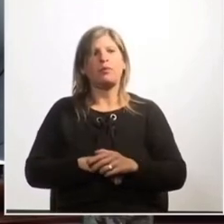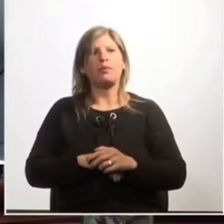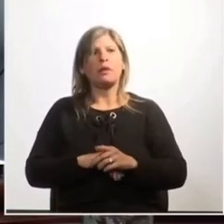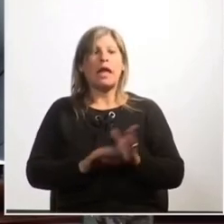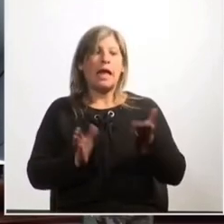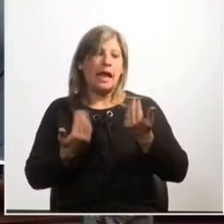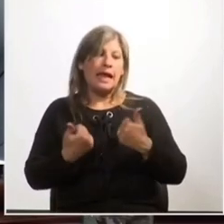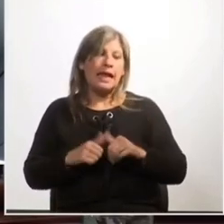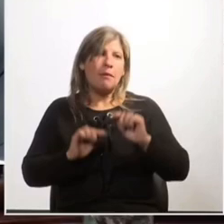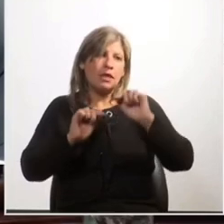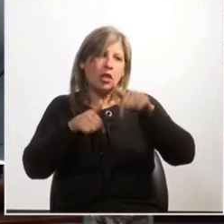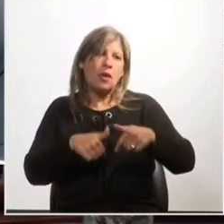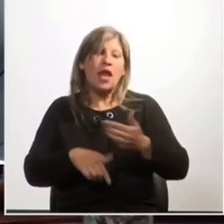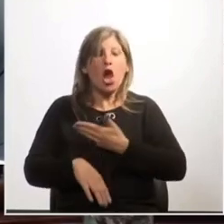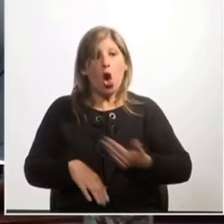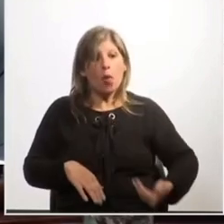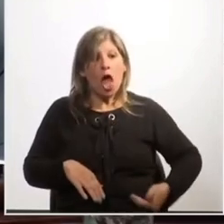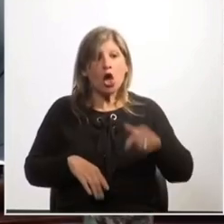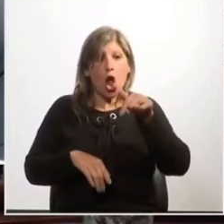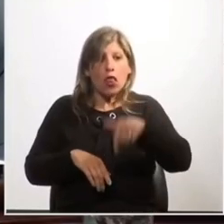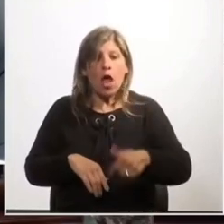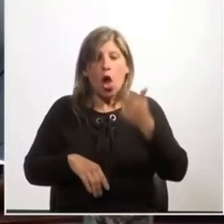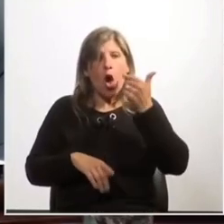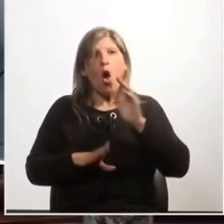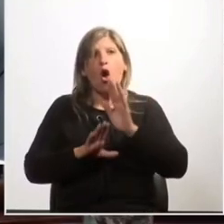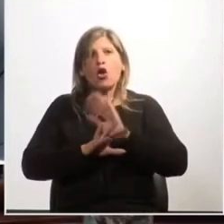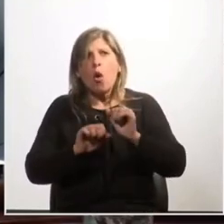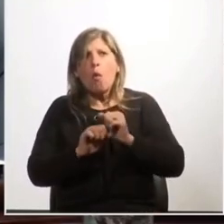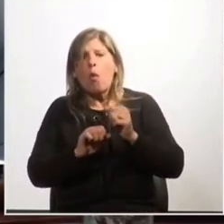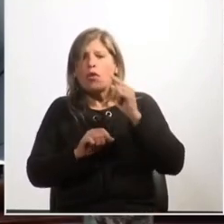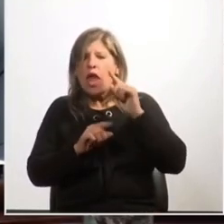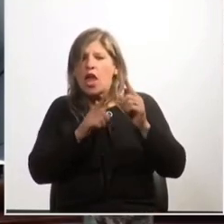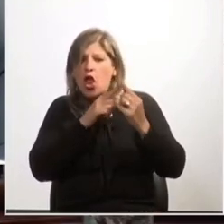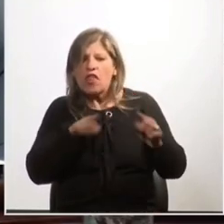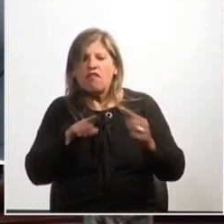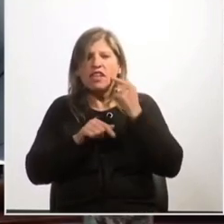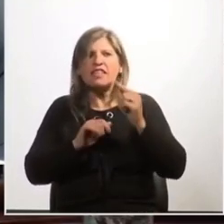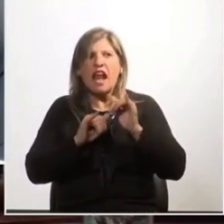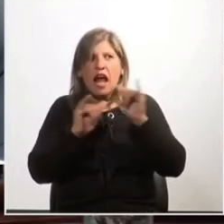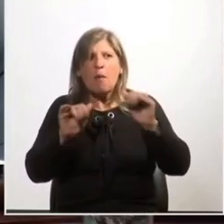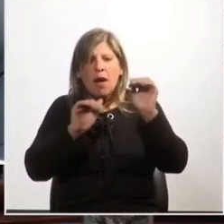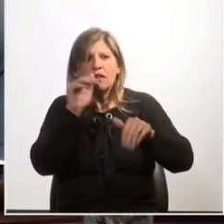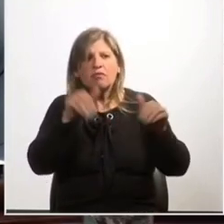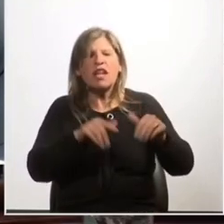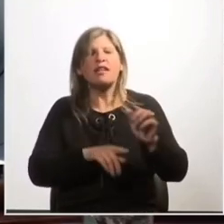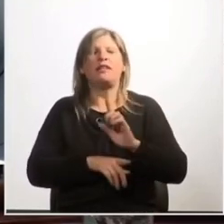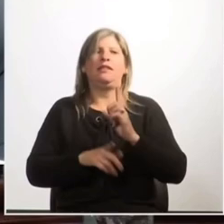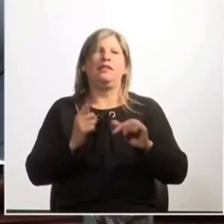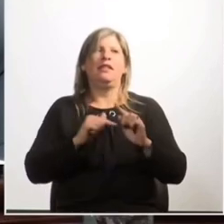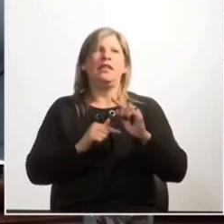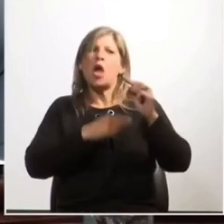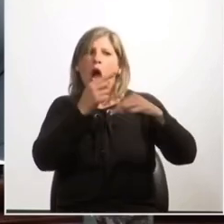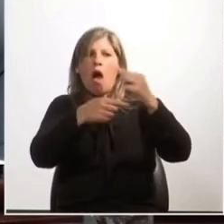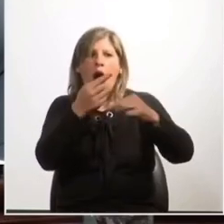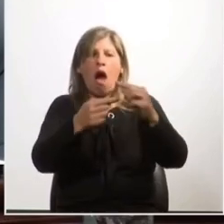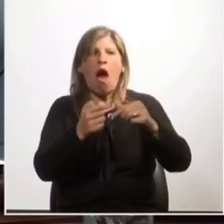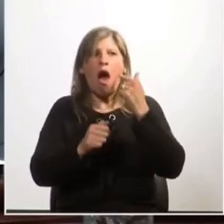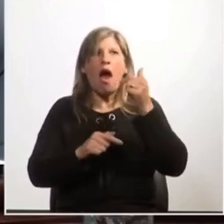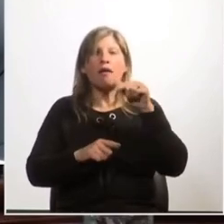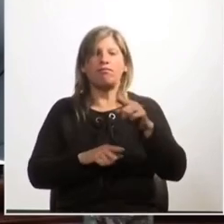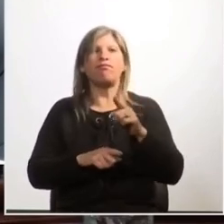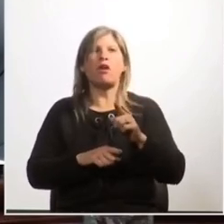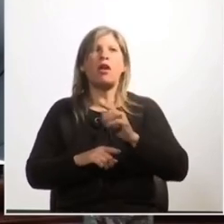Lamentablemente, quienes hoy gobiernan no supieron diferenciar la campaña electoral de la acción gubernativa y siguieron de largo con el casete